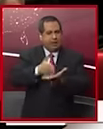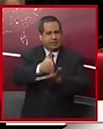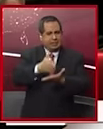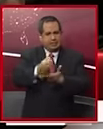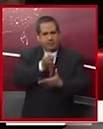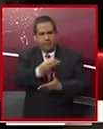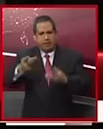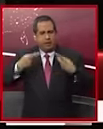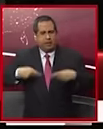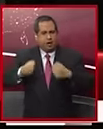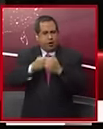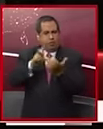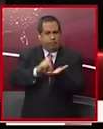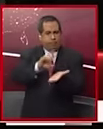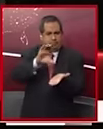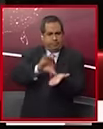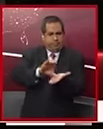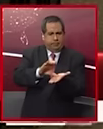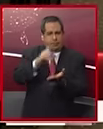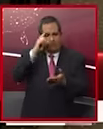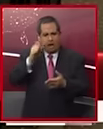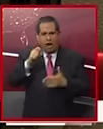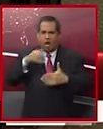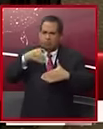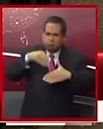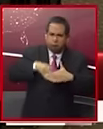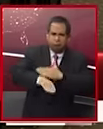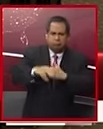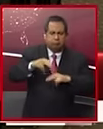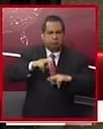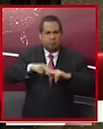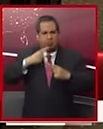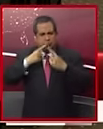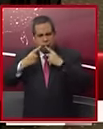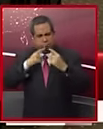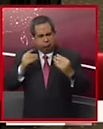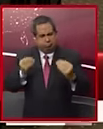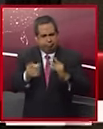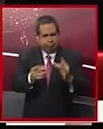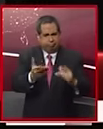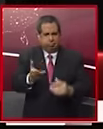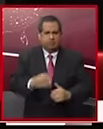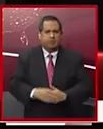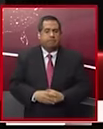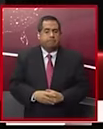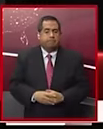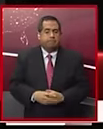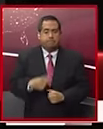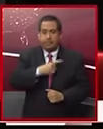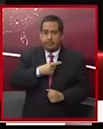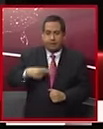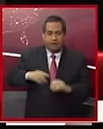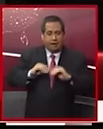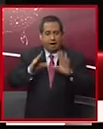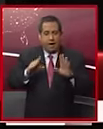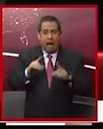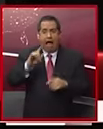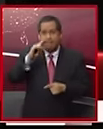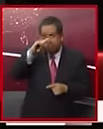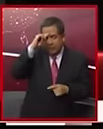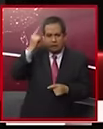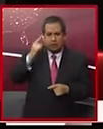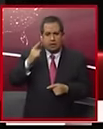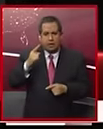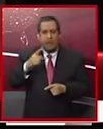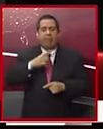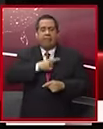de las personas con discapacidad a los recintos de debate. Que debemos, en lugar de decir facilitar, debemos